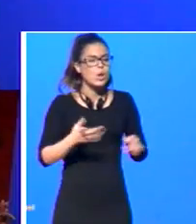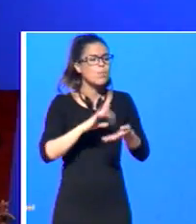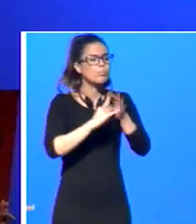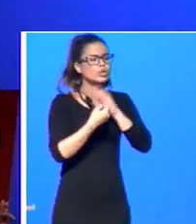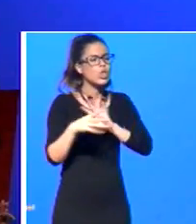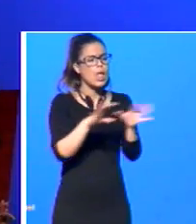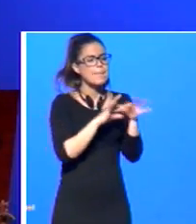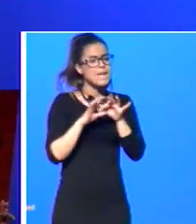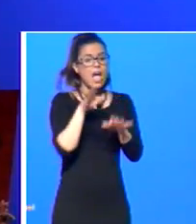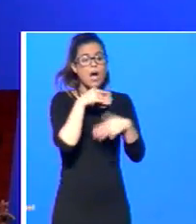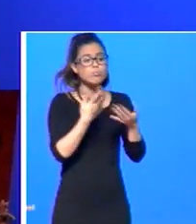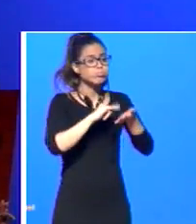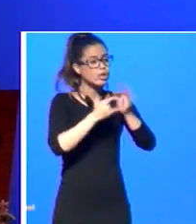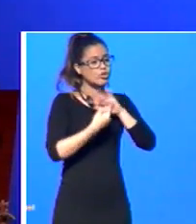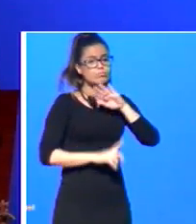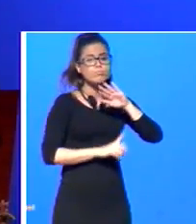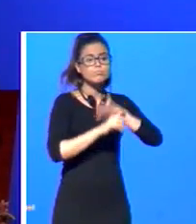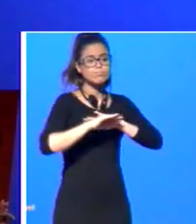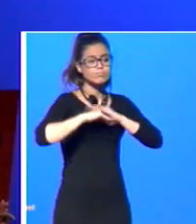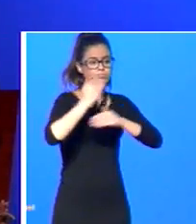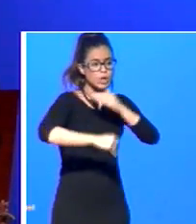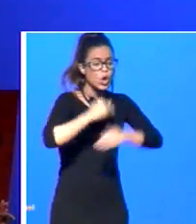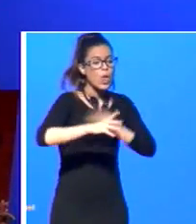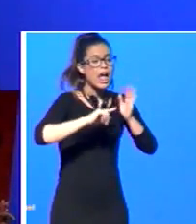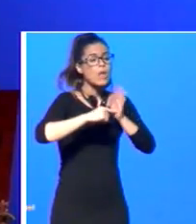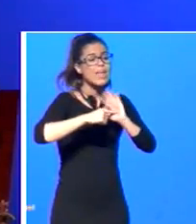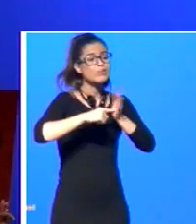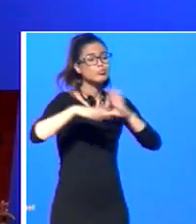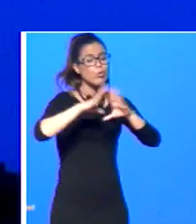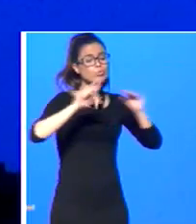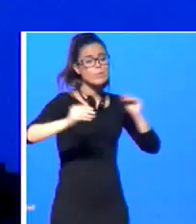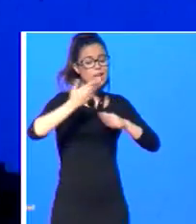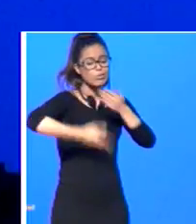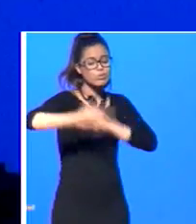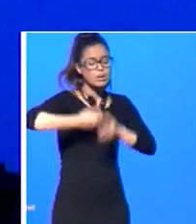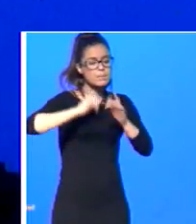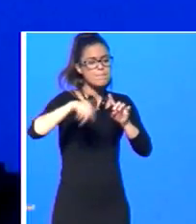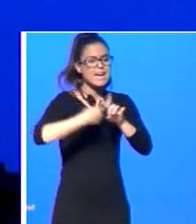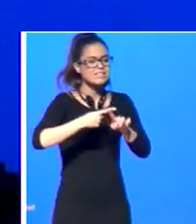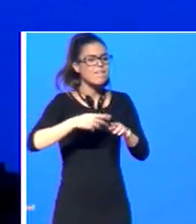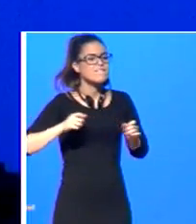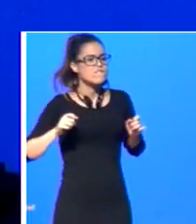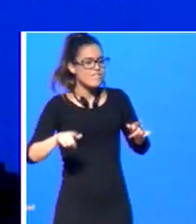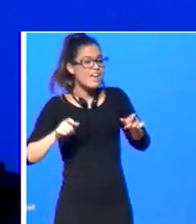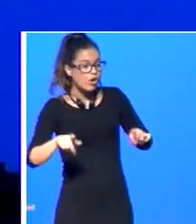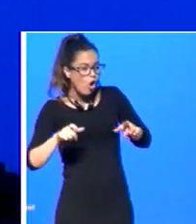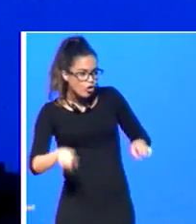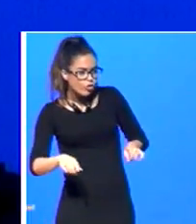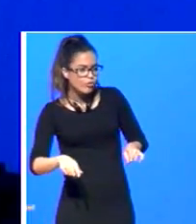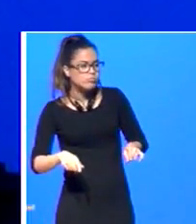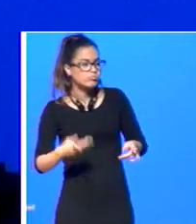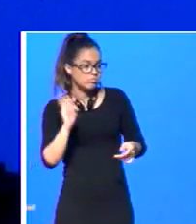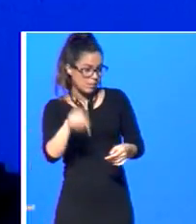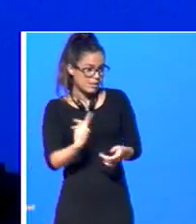desarrollando en este momento en relación con la Universidad de Deusto y entidades como FECOR, que es entidades